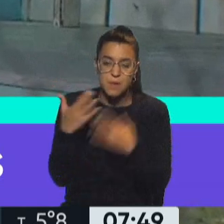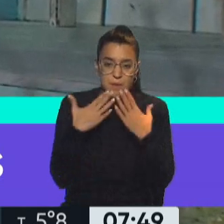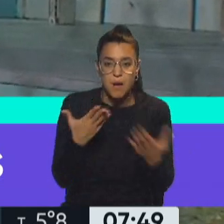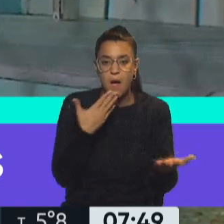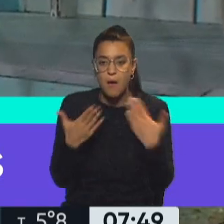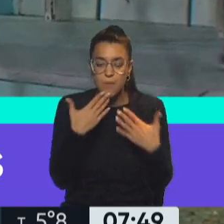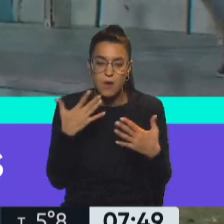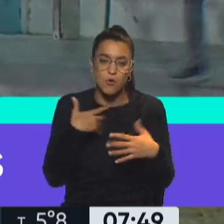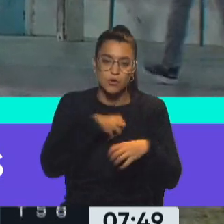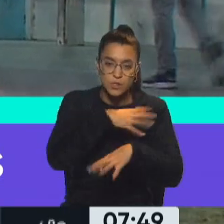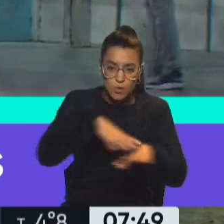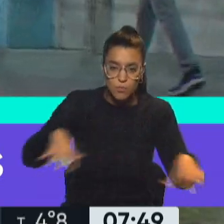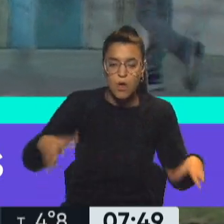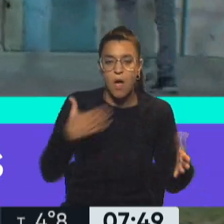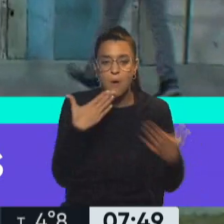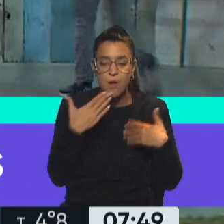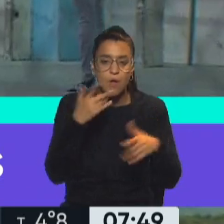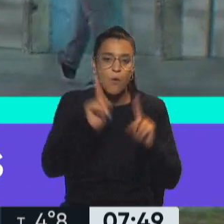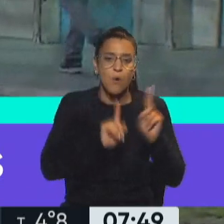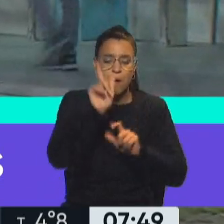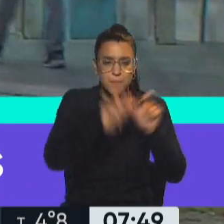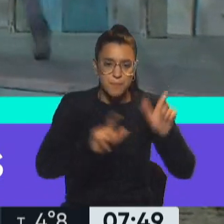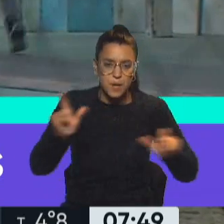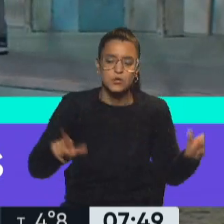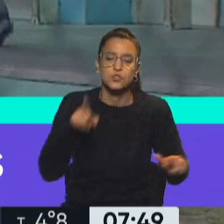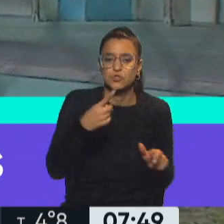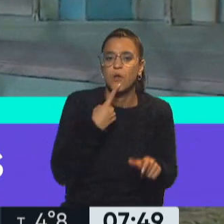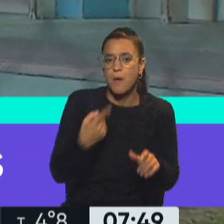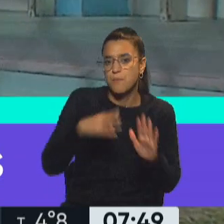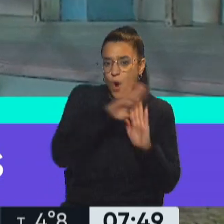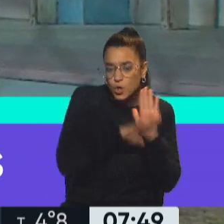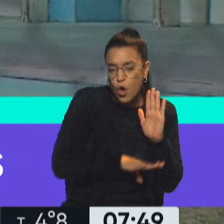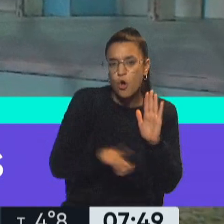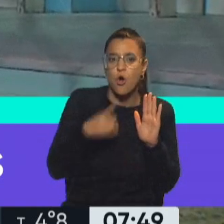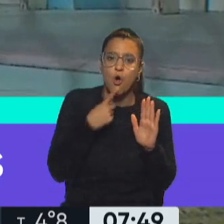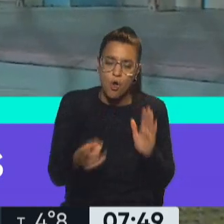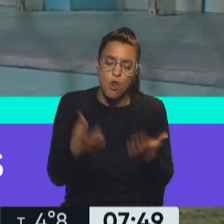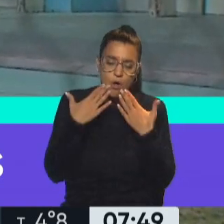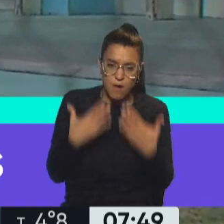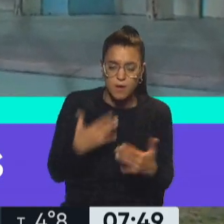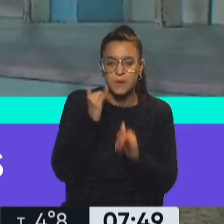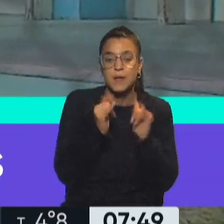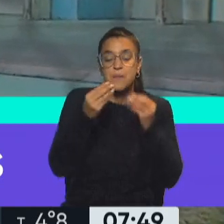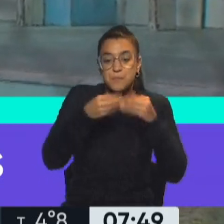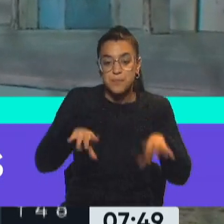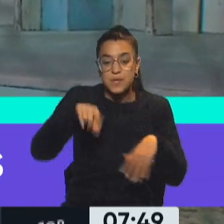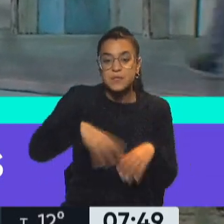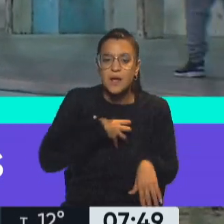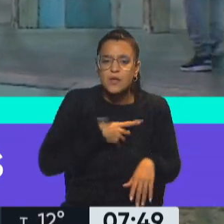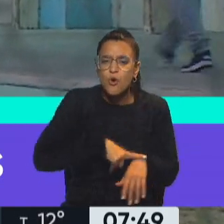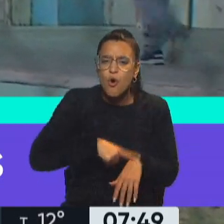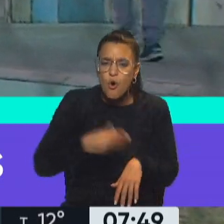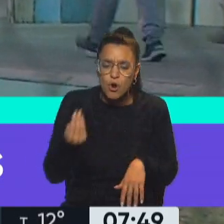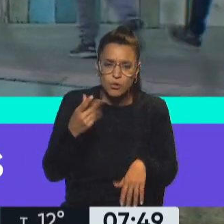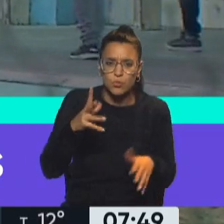con los chicos, hablar con alguna de las personas que están aquí sosteniendo el protocolo, y le agradezco mucho. ¿Comienzan las clases a qué hora? Y estamos hablando